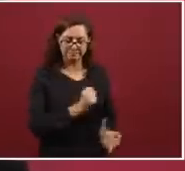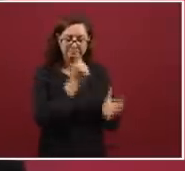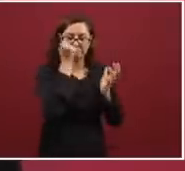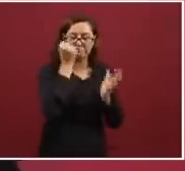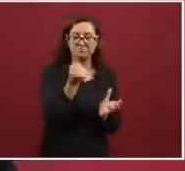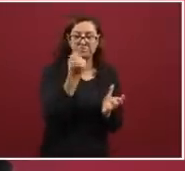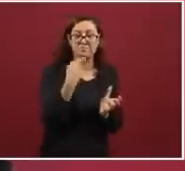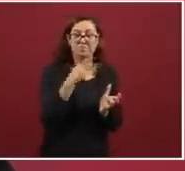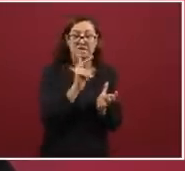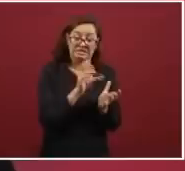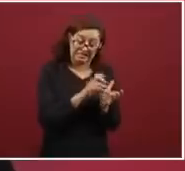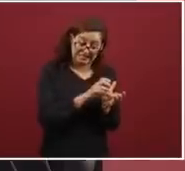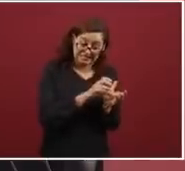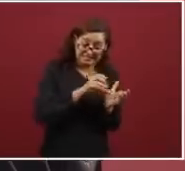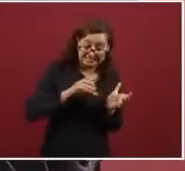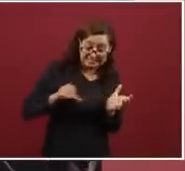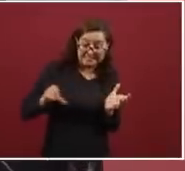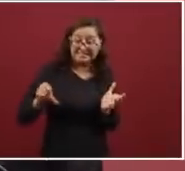pero para ejercerlo